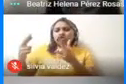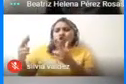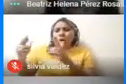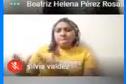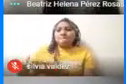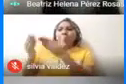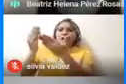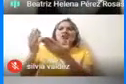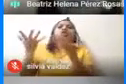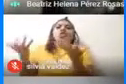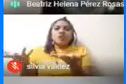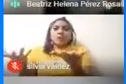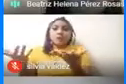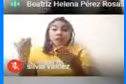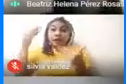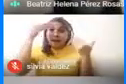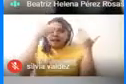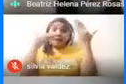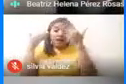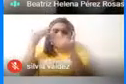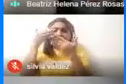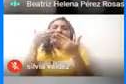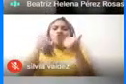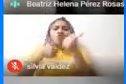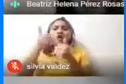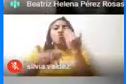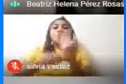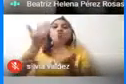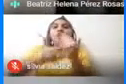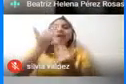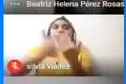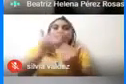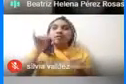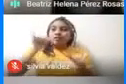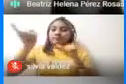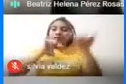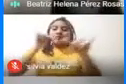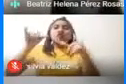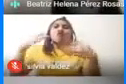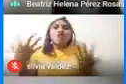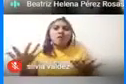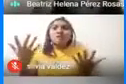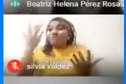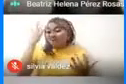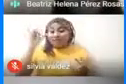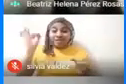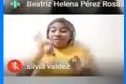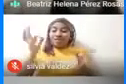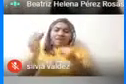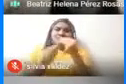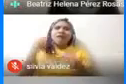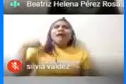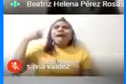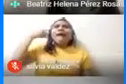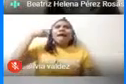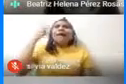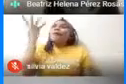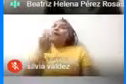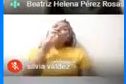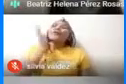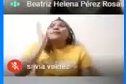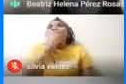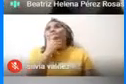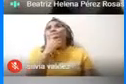mejorarlo. Sí analizar cuáles son esas nuevas tendencias de viaje, porque nada hace uno como pensándose como que qué bonito sería